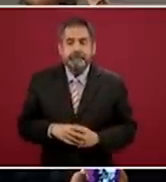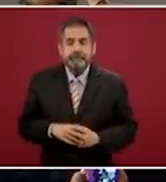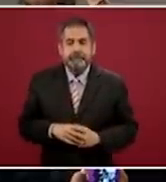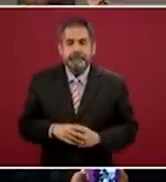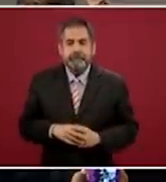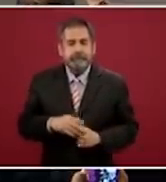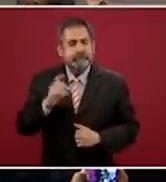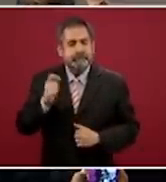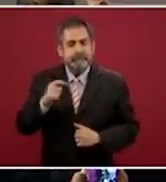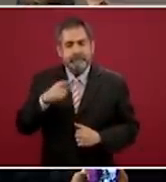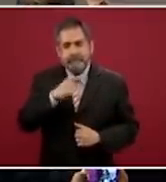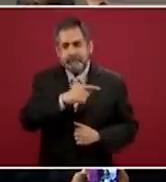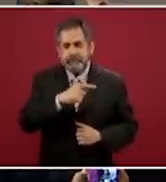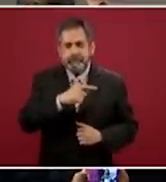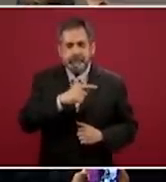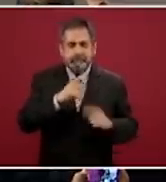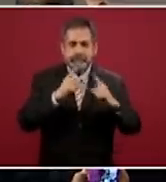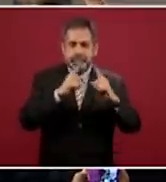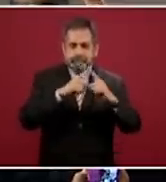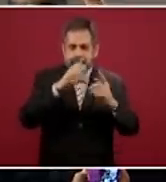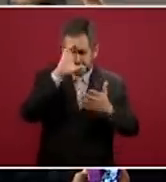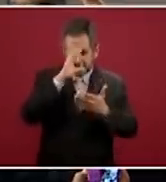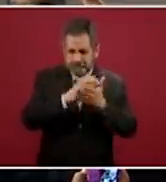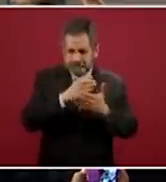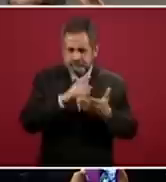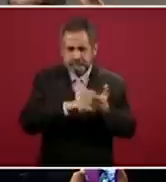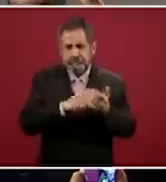rito de la Iglesia Católica, ¿no?,